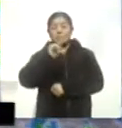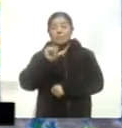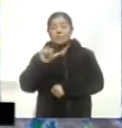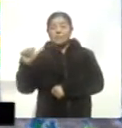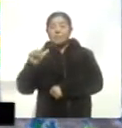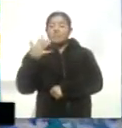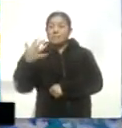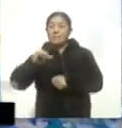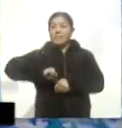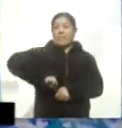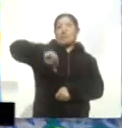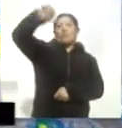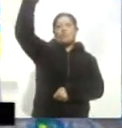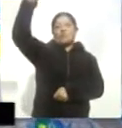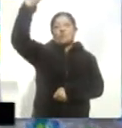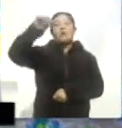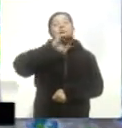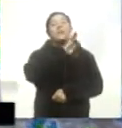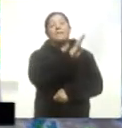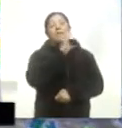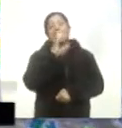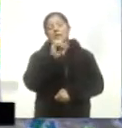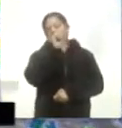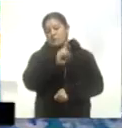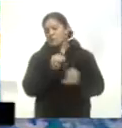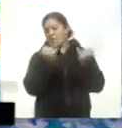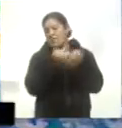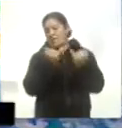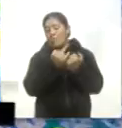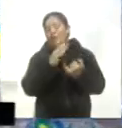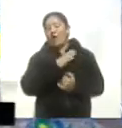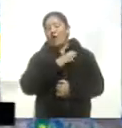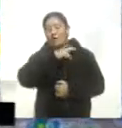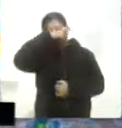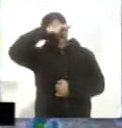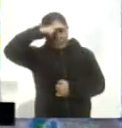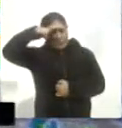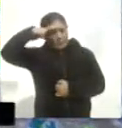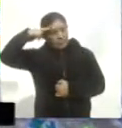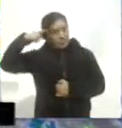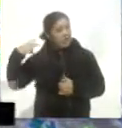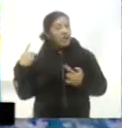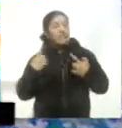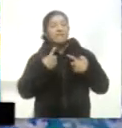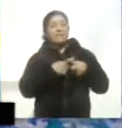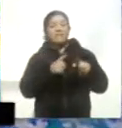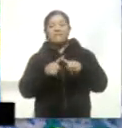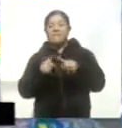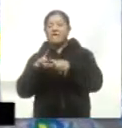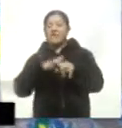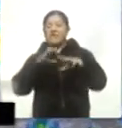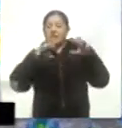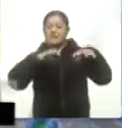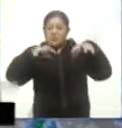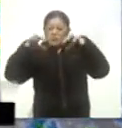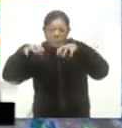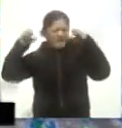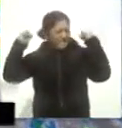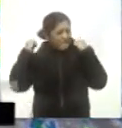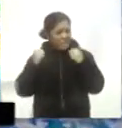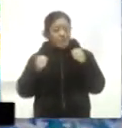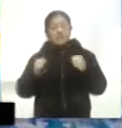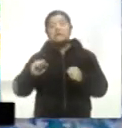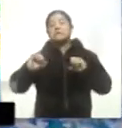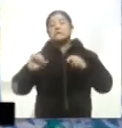costa occidental de la península de Baja California. A su vez, canales de baja presión asociados con divergencia ocasionan lluvias puntuales intensas en Chiapas